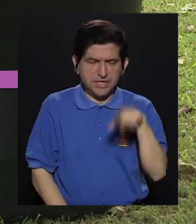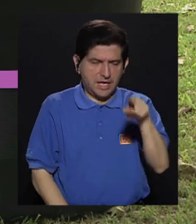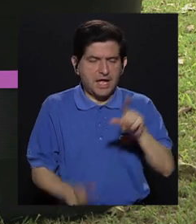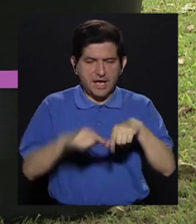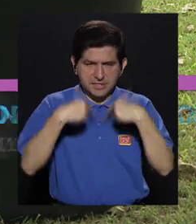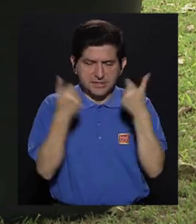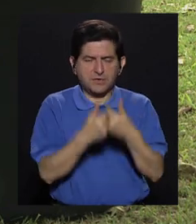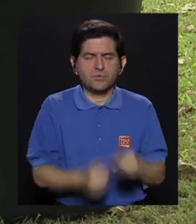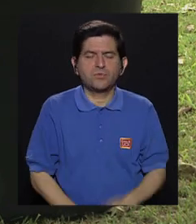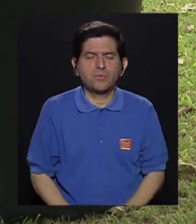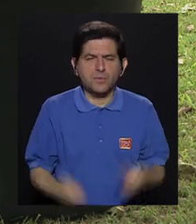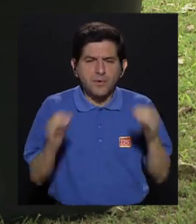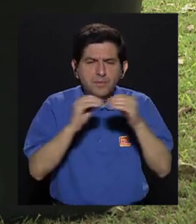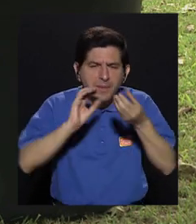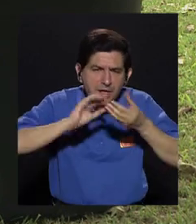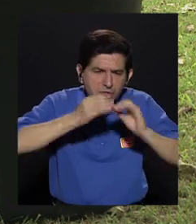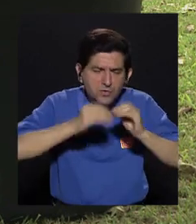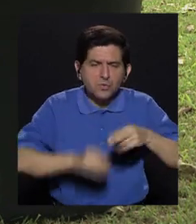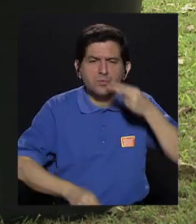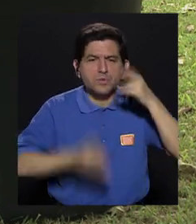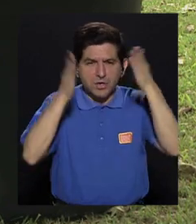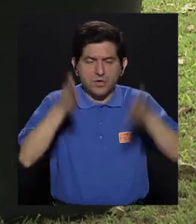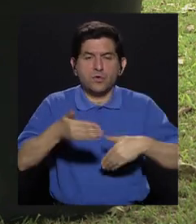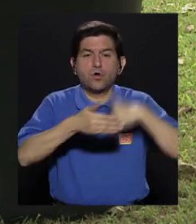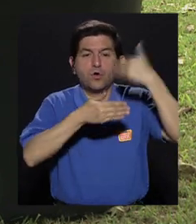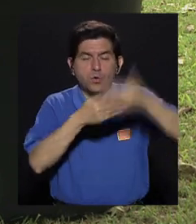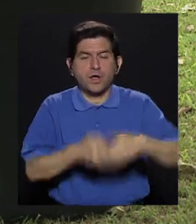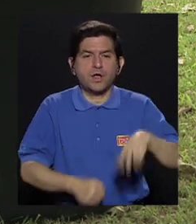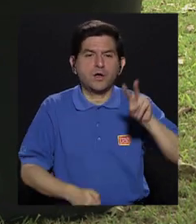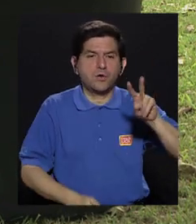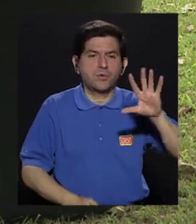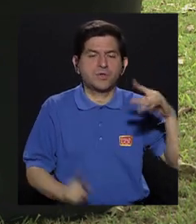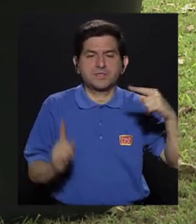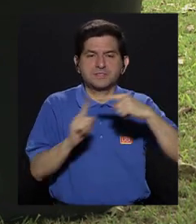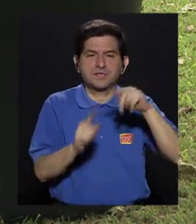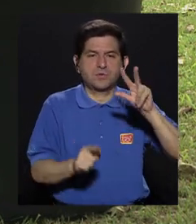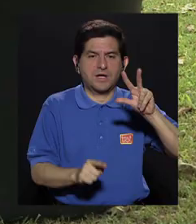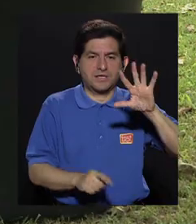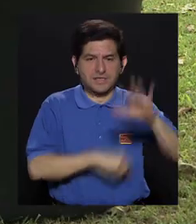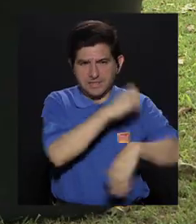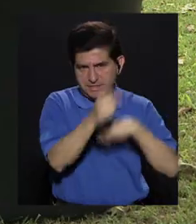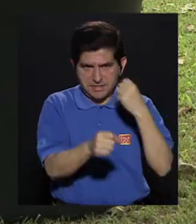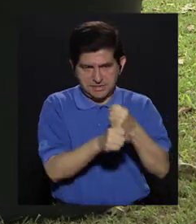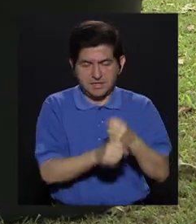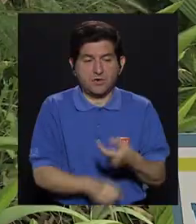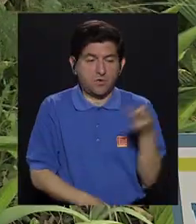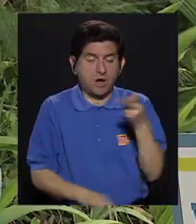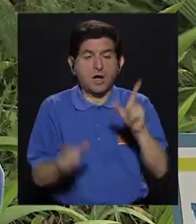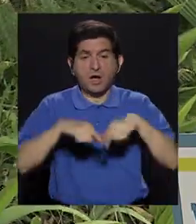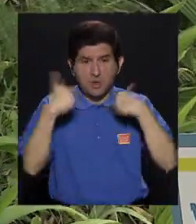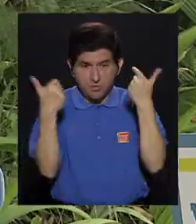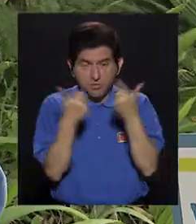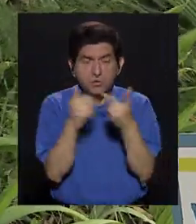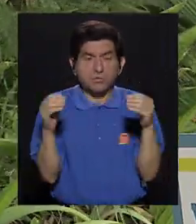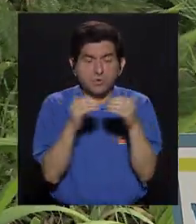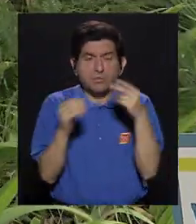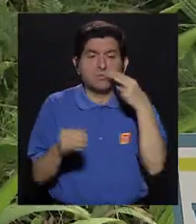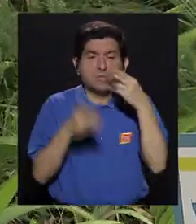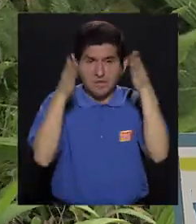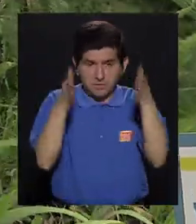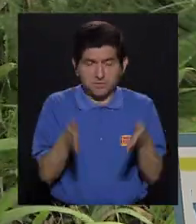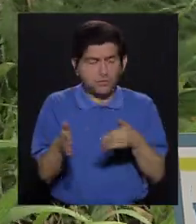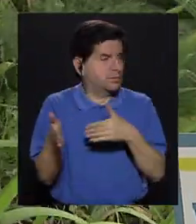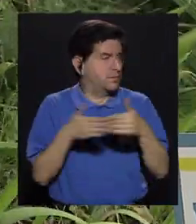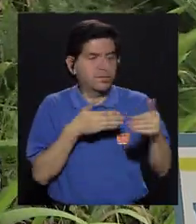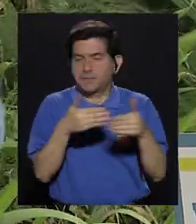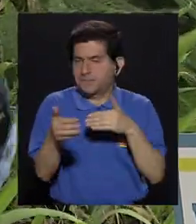grupo donde hay más fumadores, exactamente. Y en segundo lugar están los de entre 25 y 35 años de edad. Esos son los dos grupos donde más